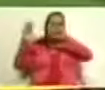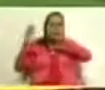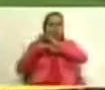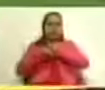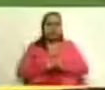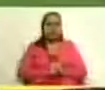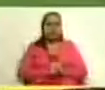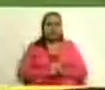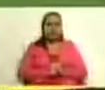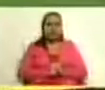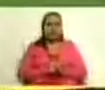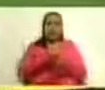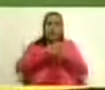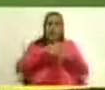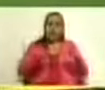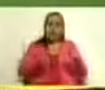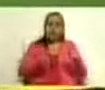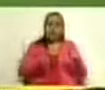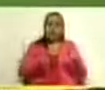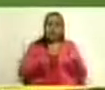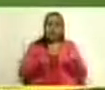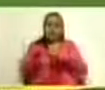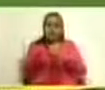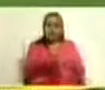que en paz descanse.